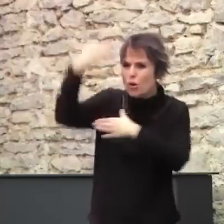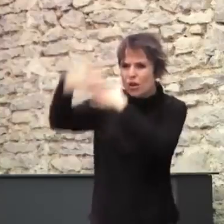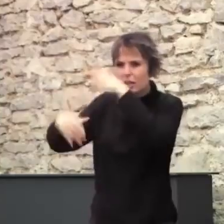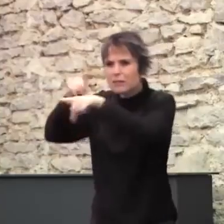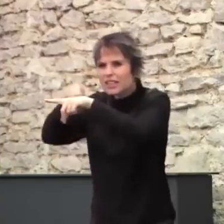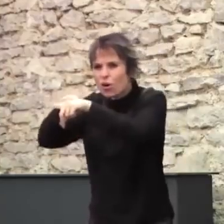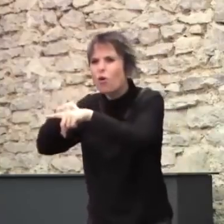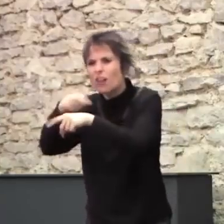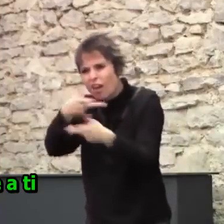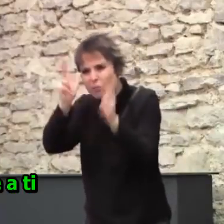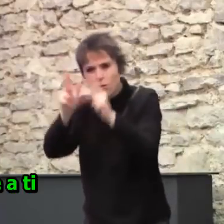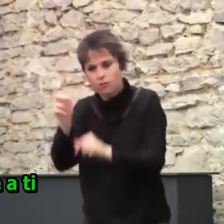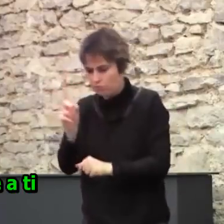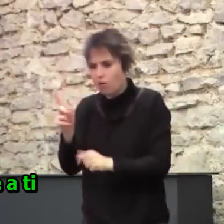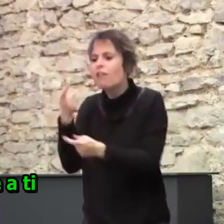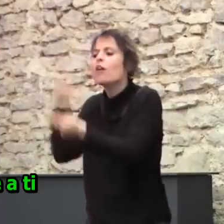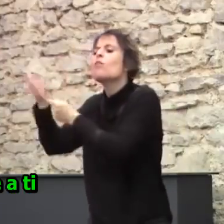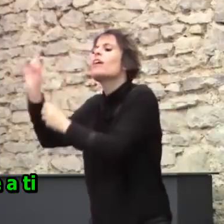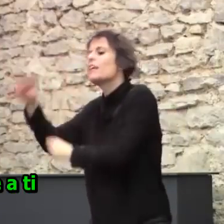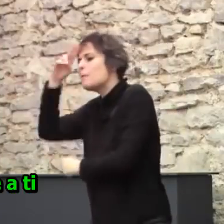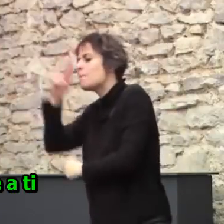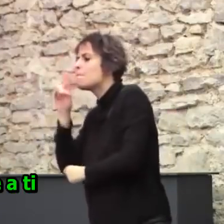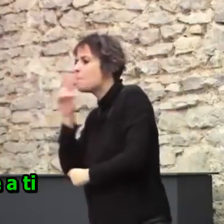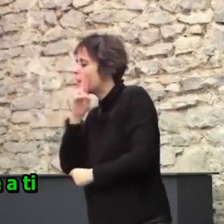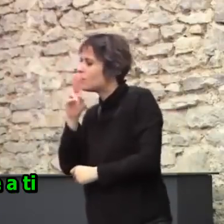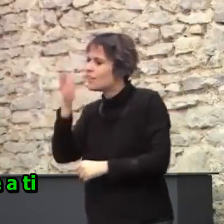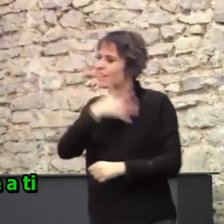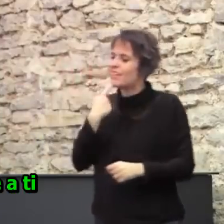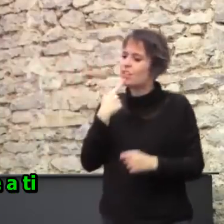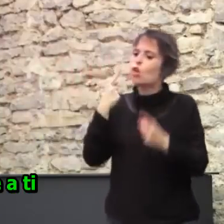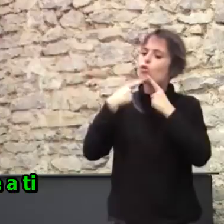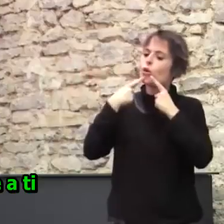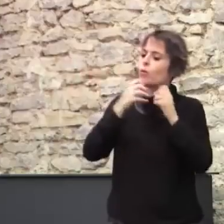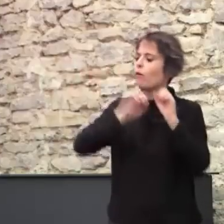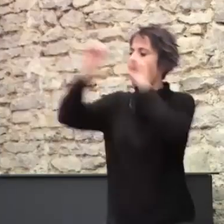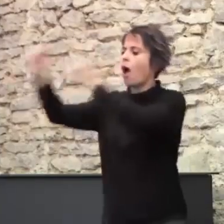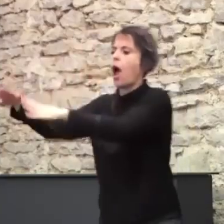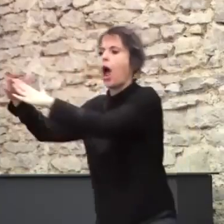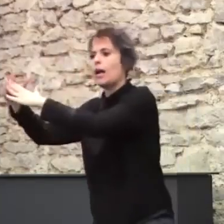que negociar con tus padres, pero ¿cómo es posible que el novio te deje a ti y él se vuelva a la fiesta, no?